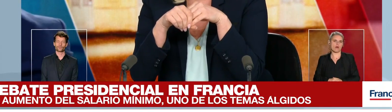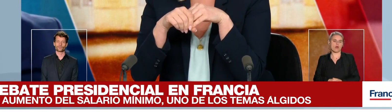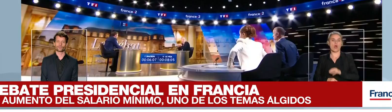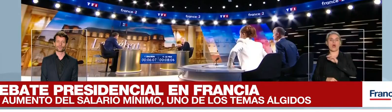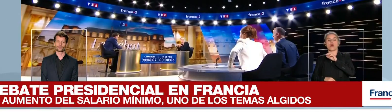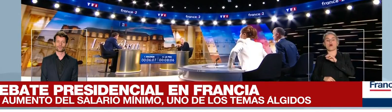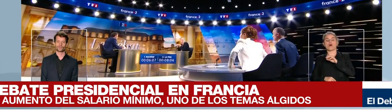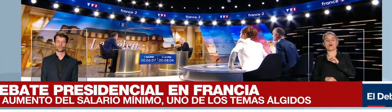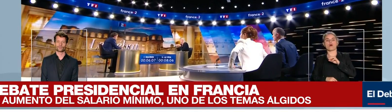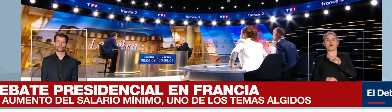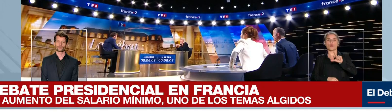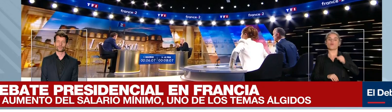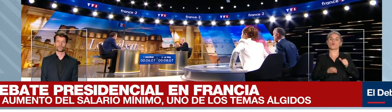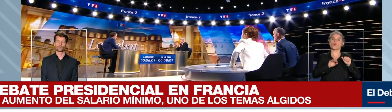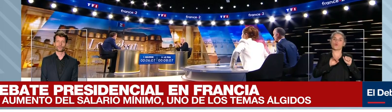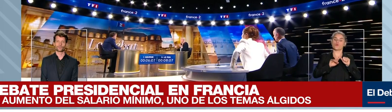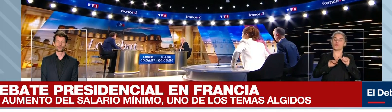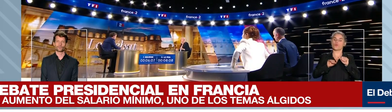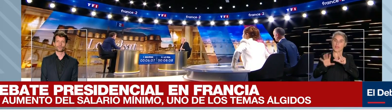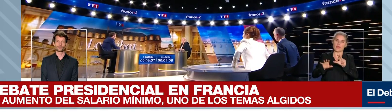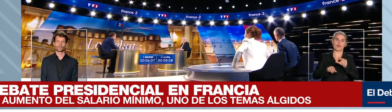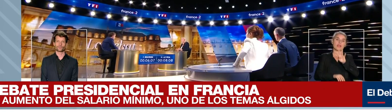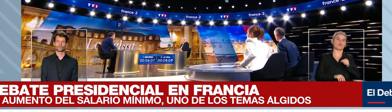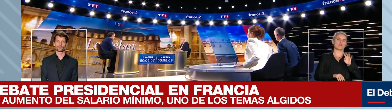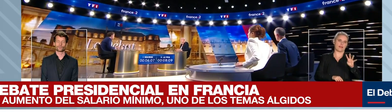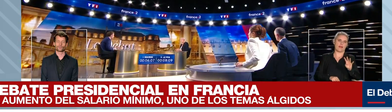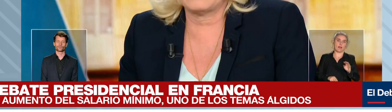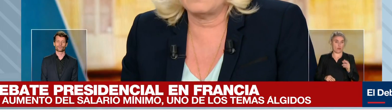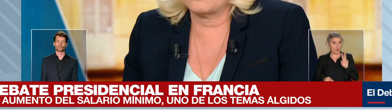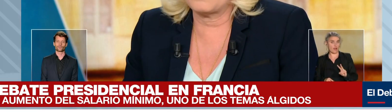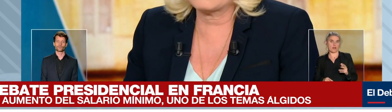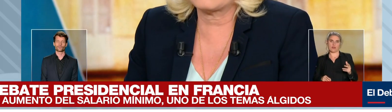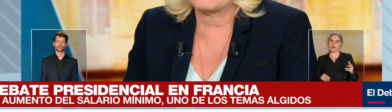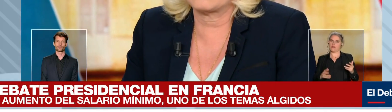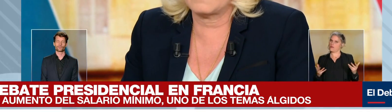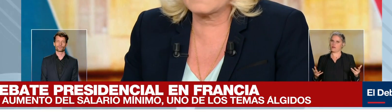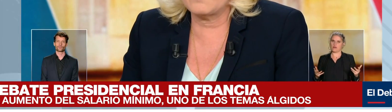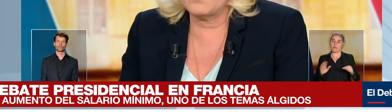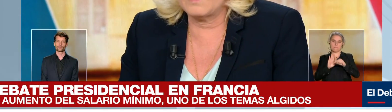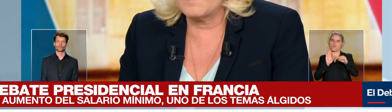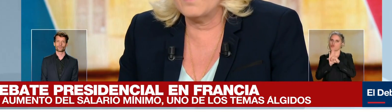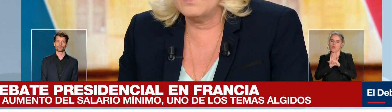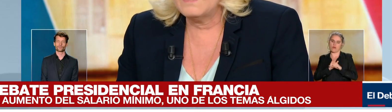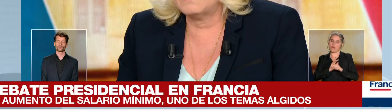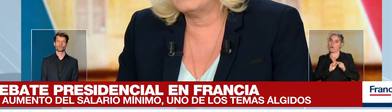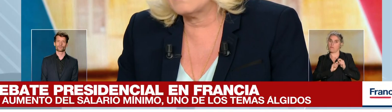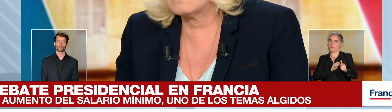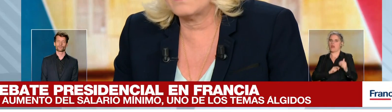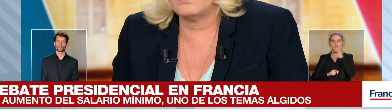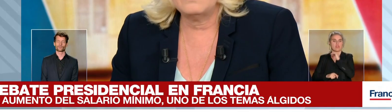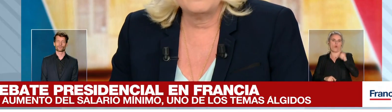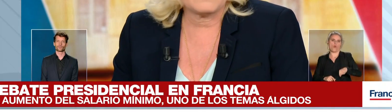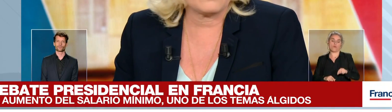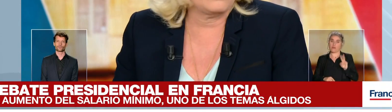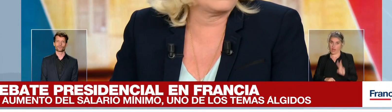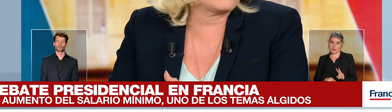es el 2.8% y la inflación de 4.4%. Pienso entonces que esta medida, por supuesto, deberá